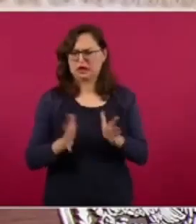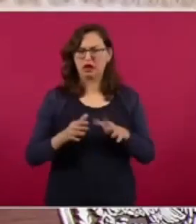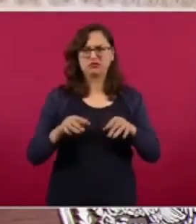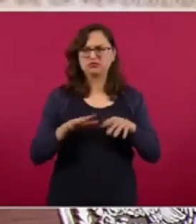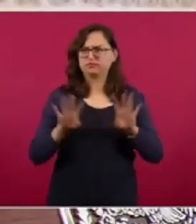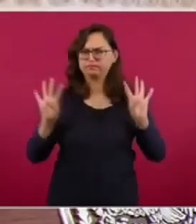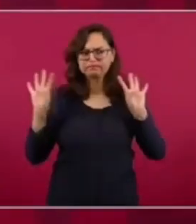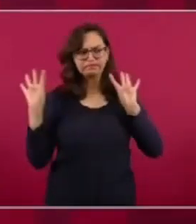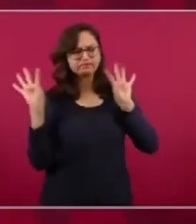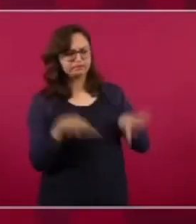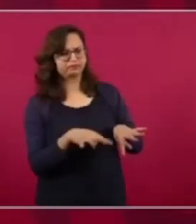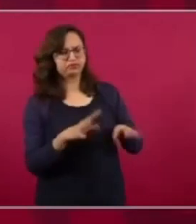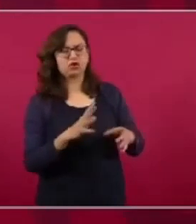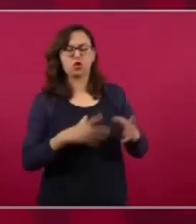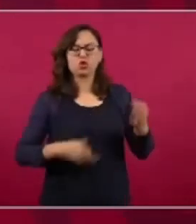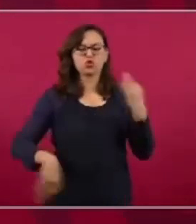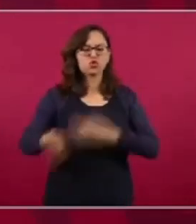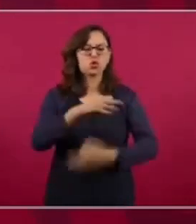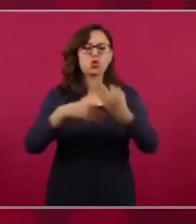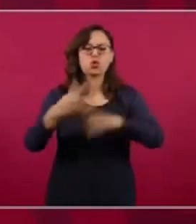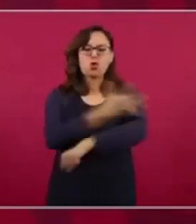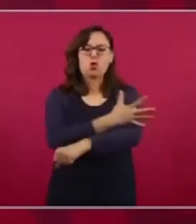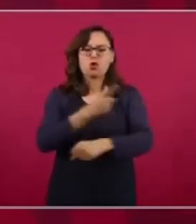se pueda transparentar todo